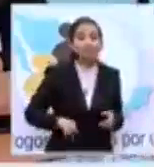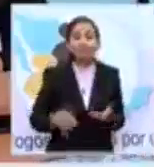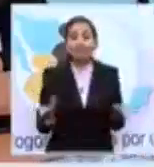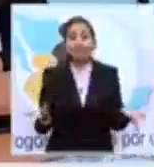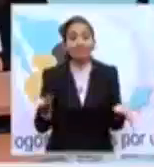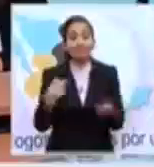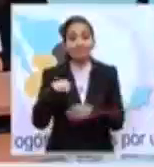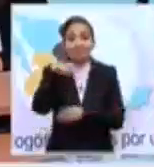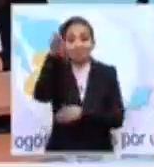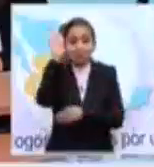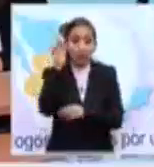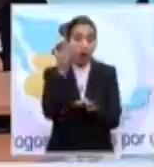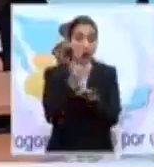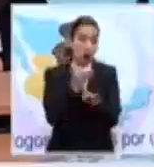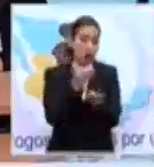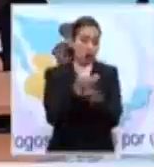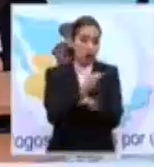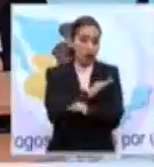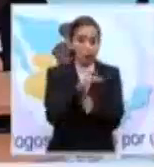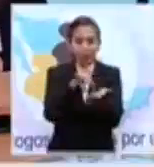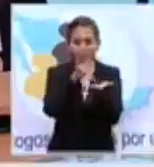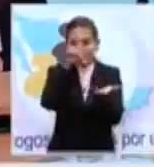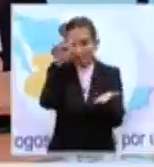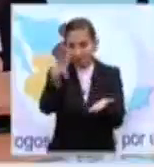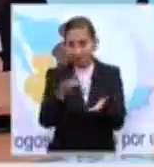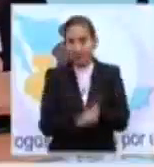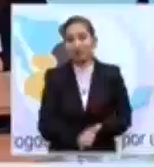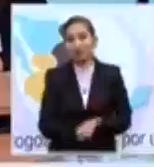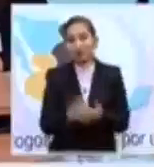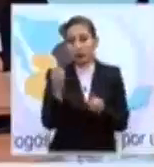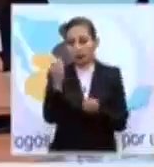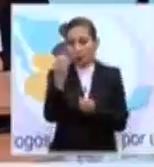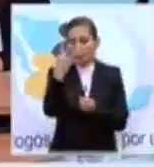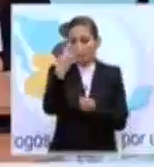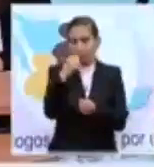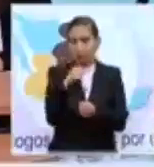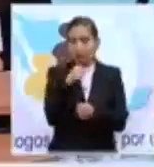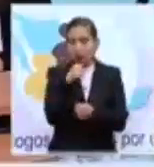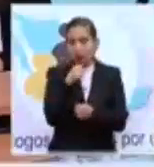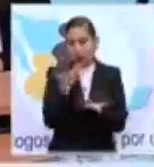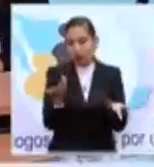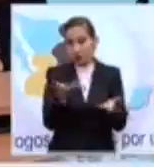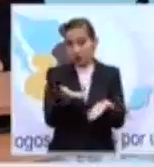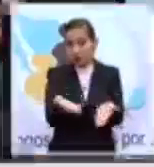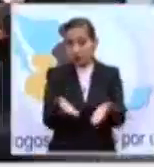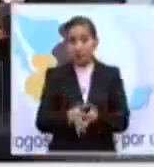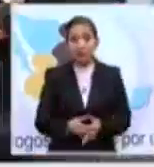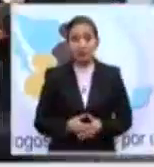la palabra en este momento, pues les agradeceríamos encender su micrófono. Adelante.